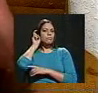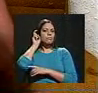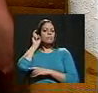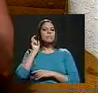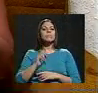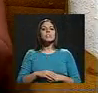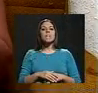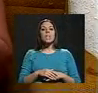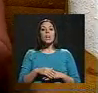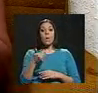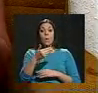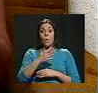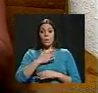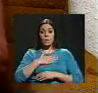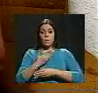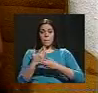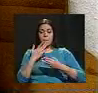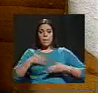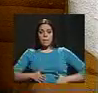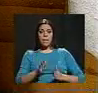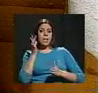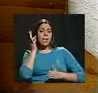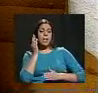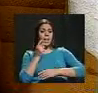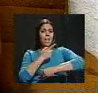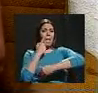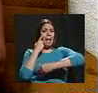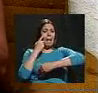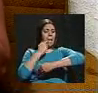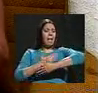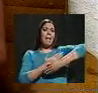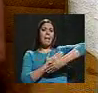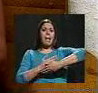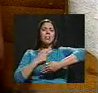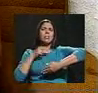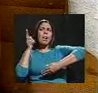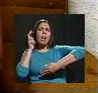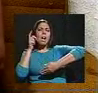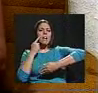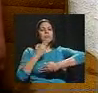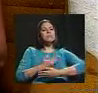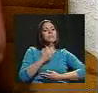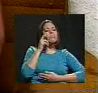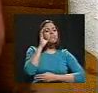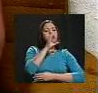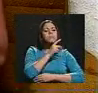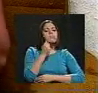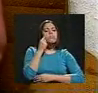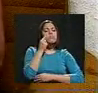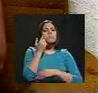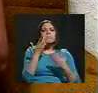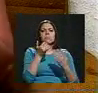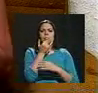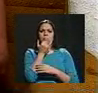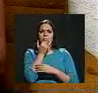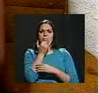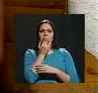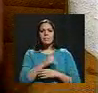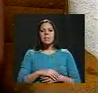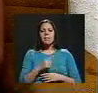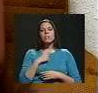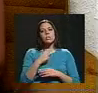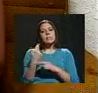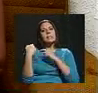cuando mi hija lloraba, cuando era bebé, entonces yo la oía y un poco, entonces podía ir y cada hora iba a chequear a ver cómo estaba. Tenía que ser